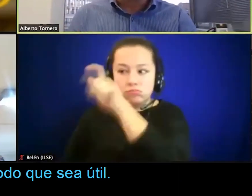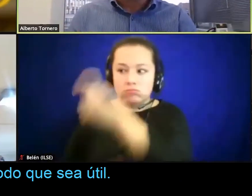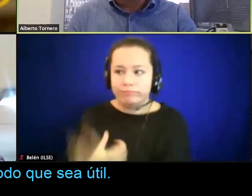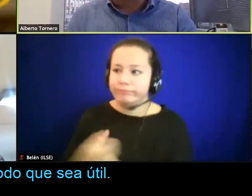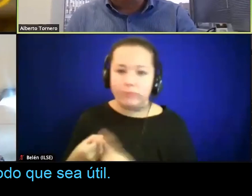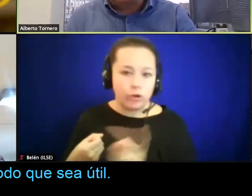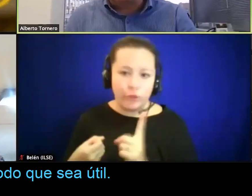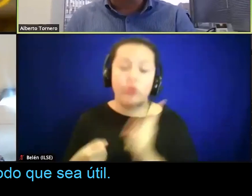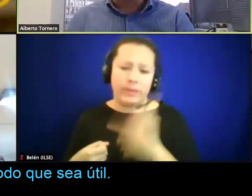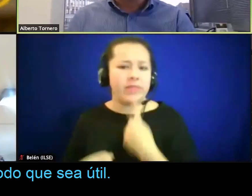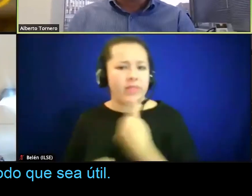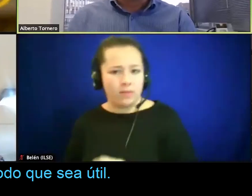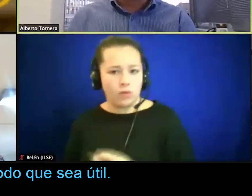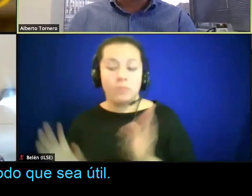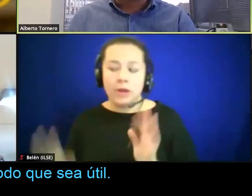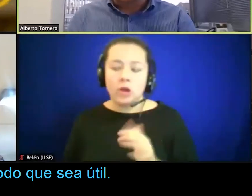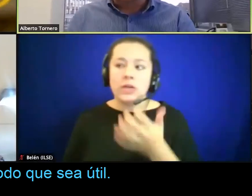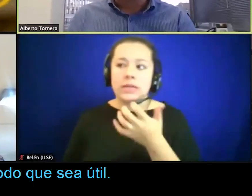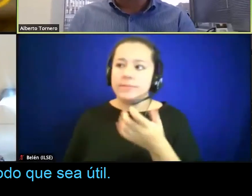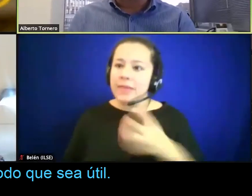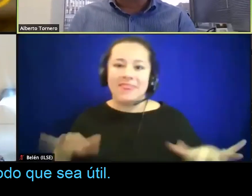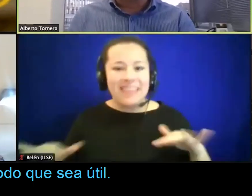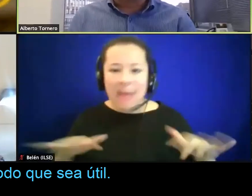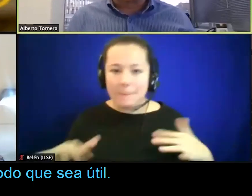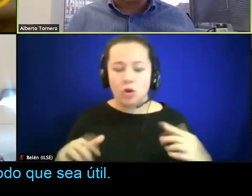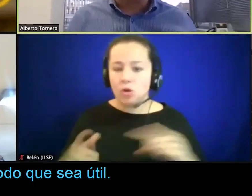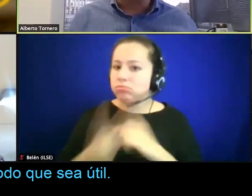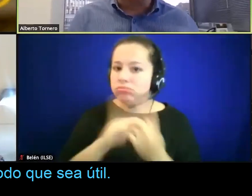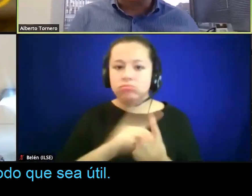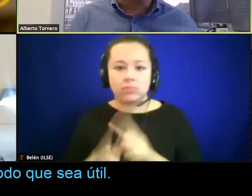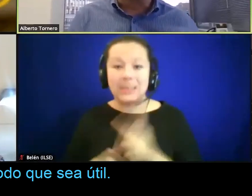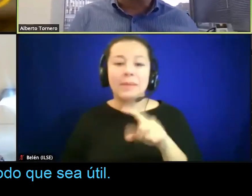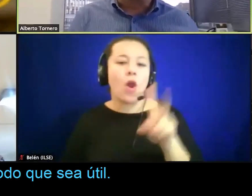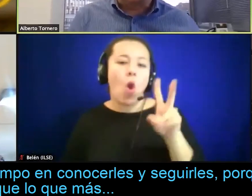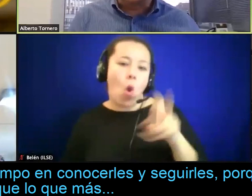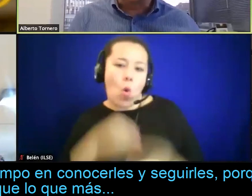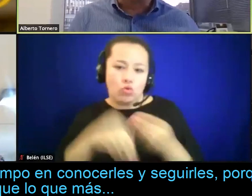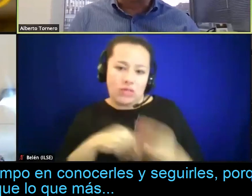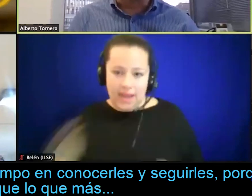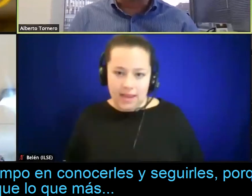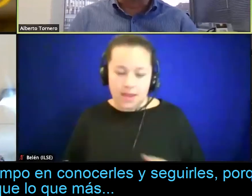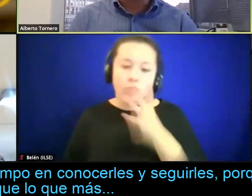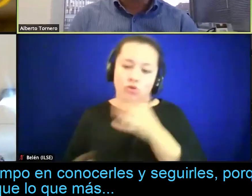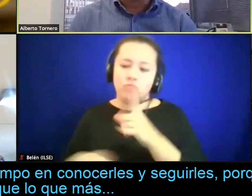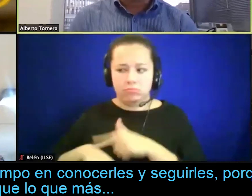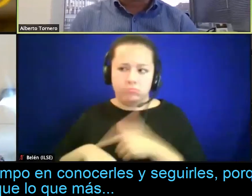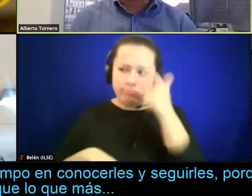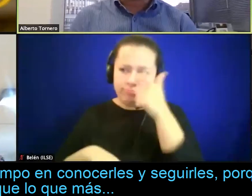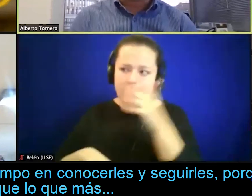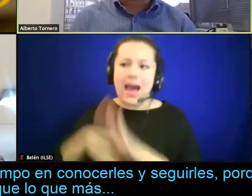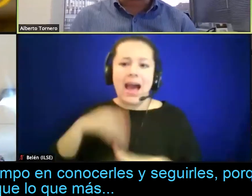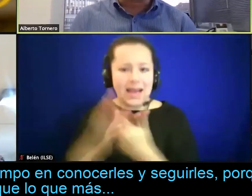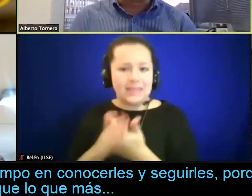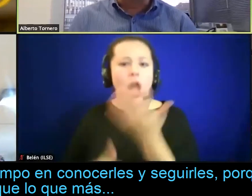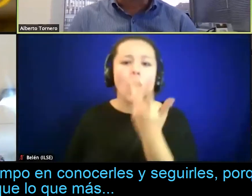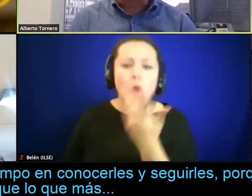dinámico y sobre todo que sea útil. Por eso tardamos un poco en tiempo en conocerles y en seguirles, porque